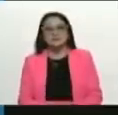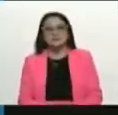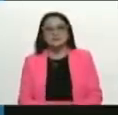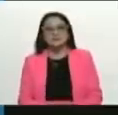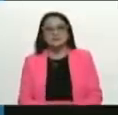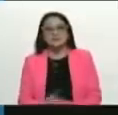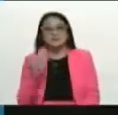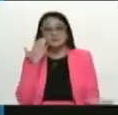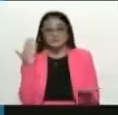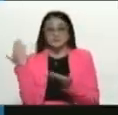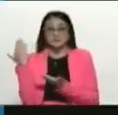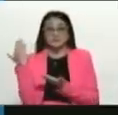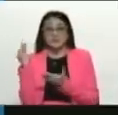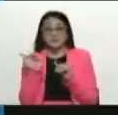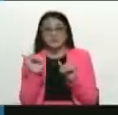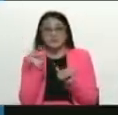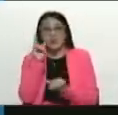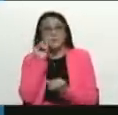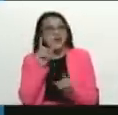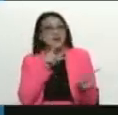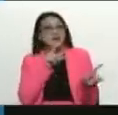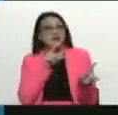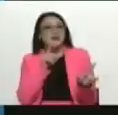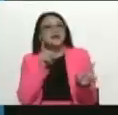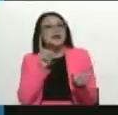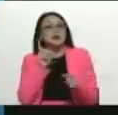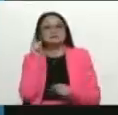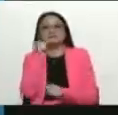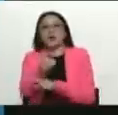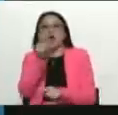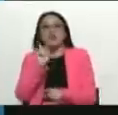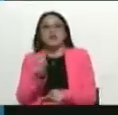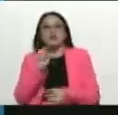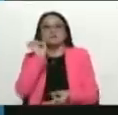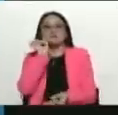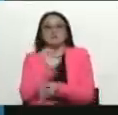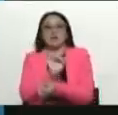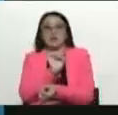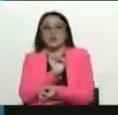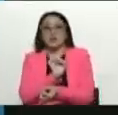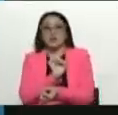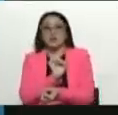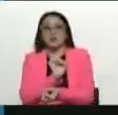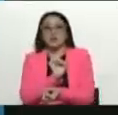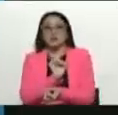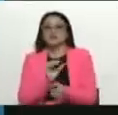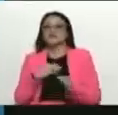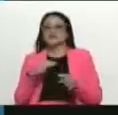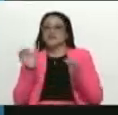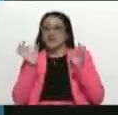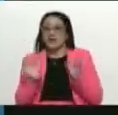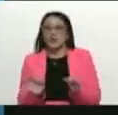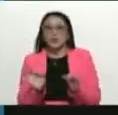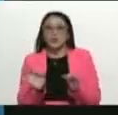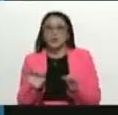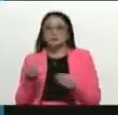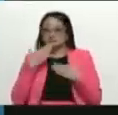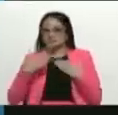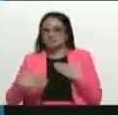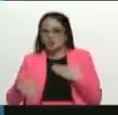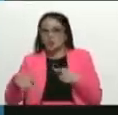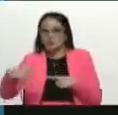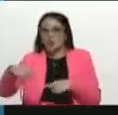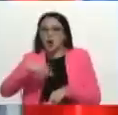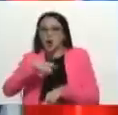Este sujeto tiene orden de aprehensión y estamos seguros que va a ser detenido en las